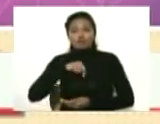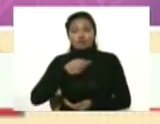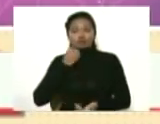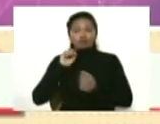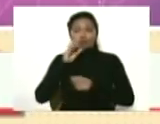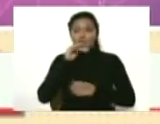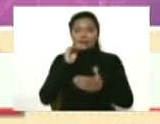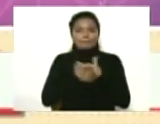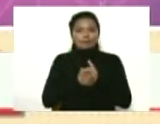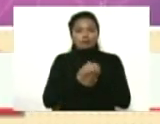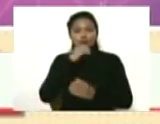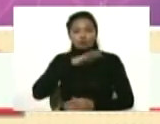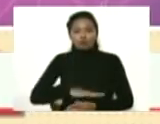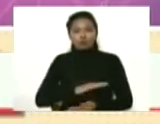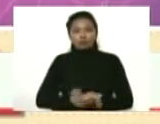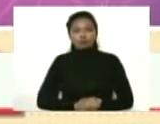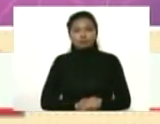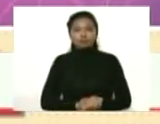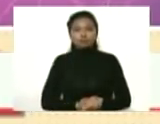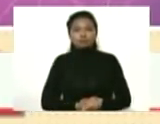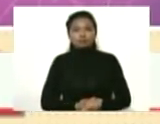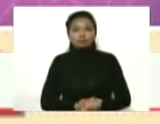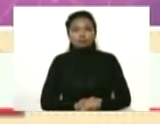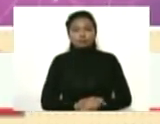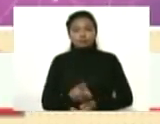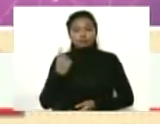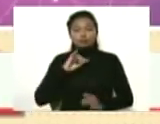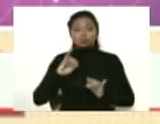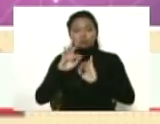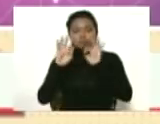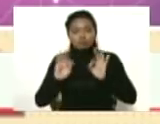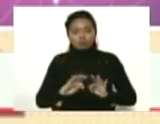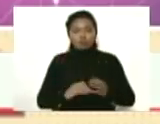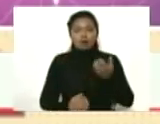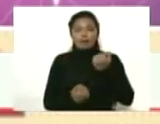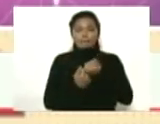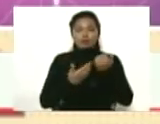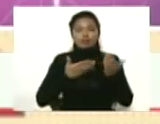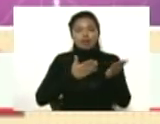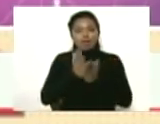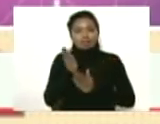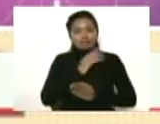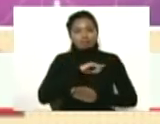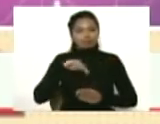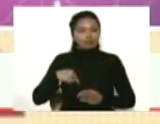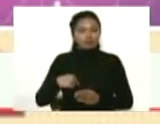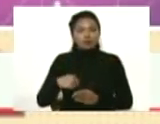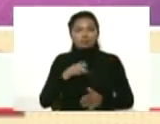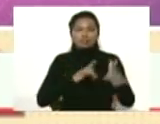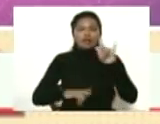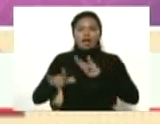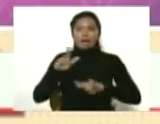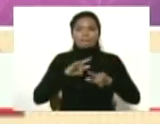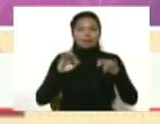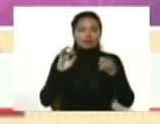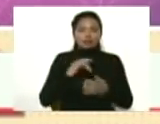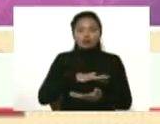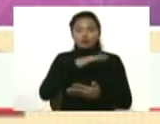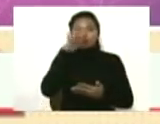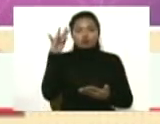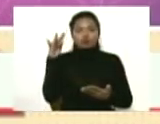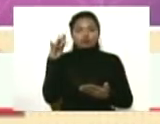enemigo histórico, mi comandante. Cuenta usted con el apoyo y la lealtad de nuestra amada, gloriosa